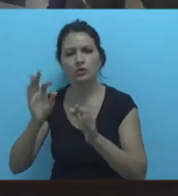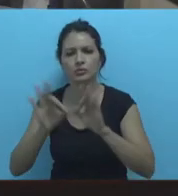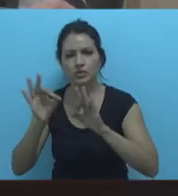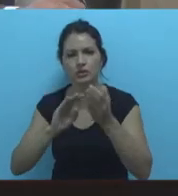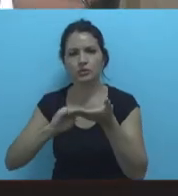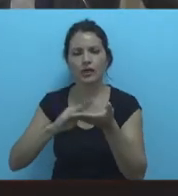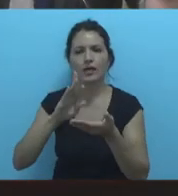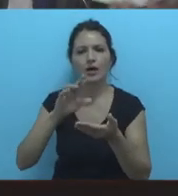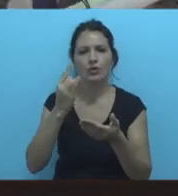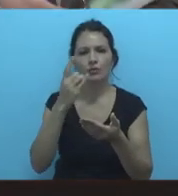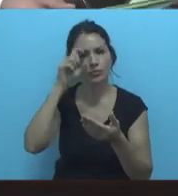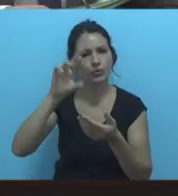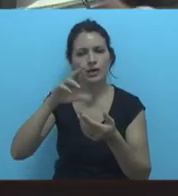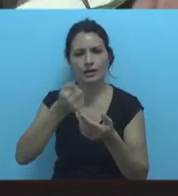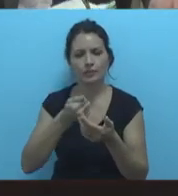42.200.